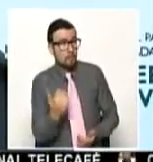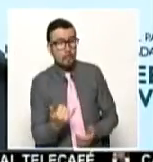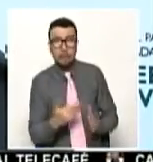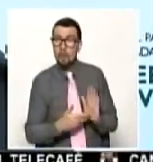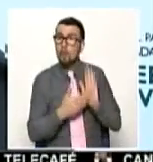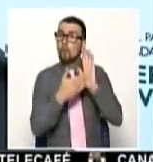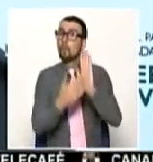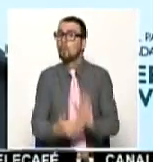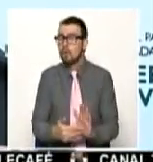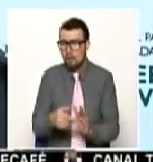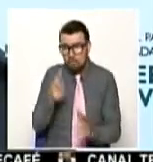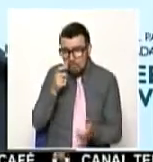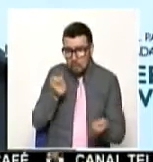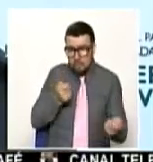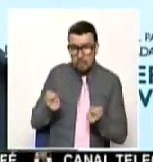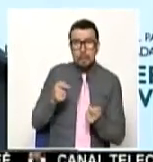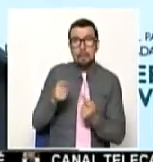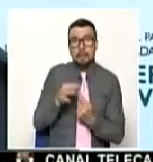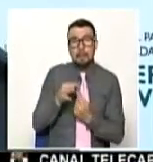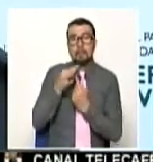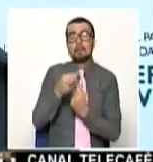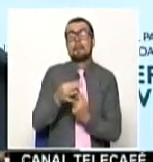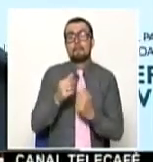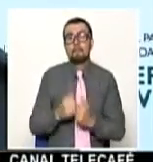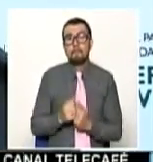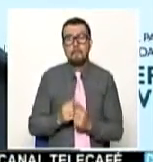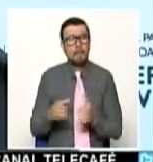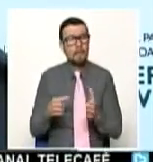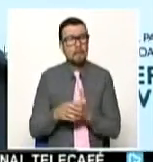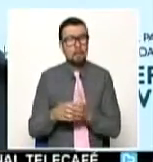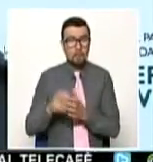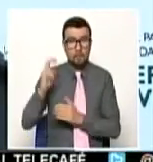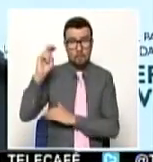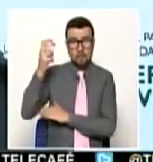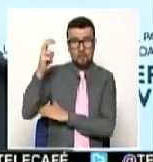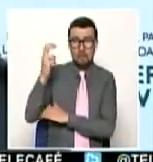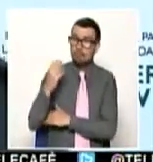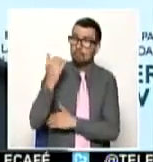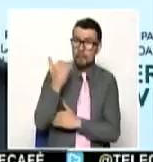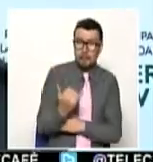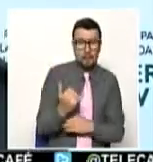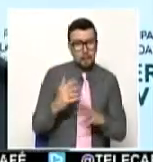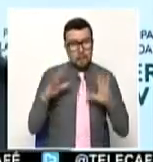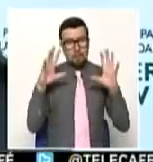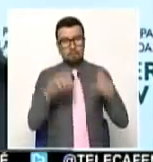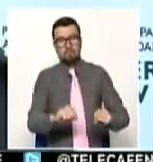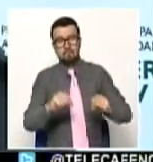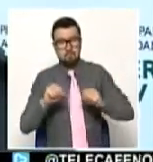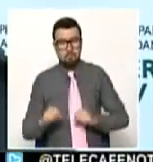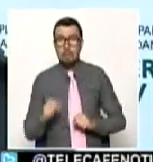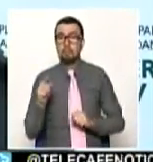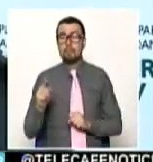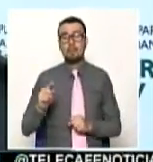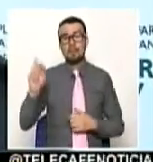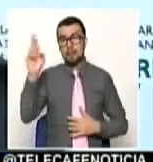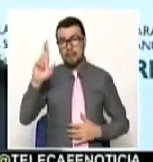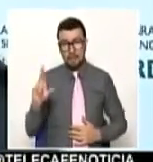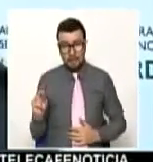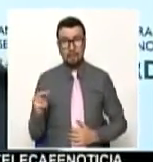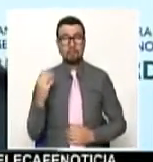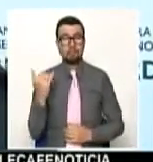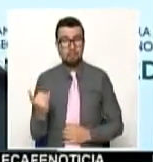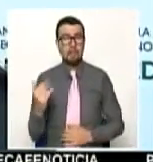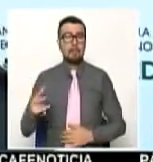Activos Especiales y a los fiscales de extinción de dominio en Risaralda,